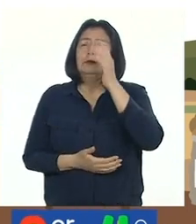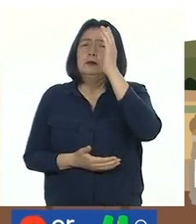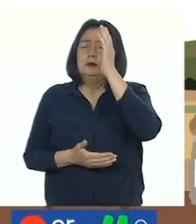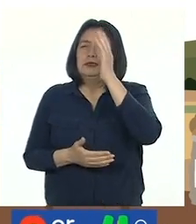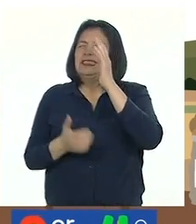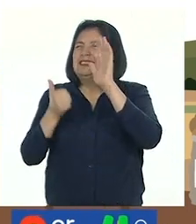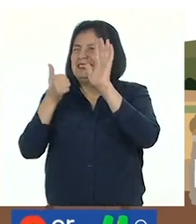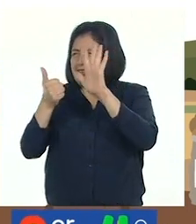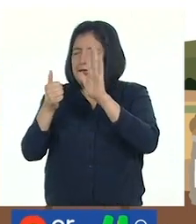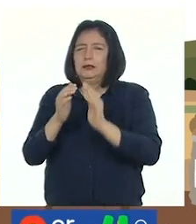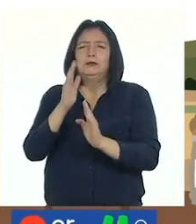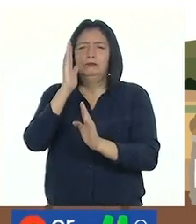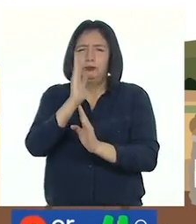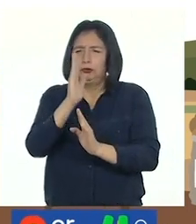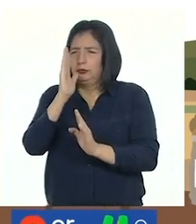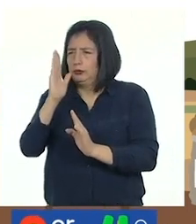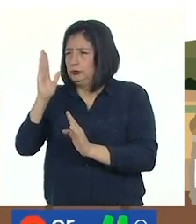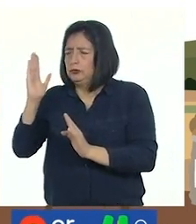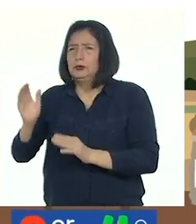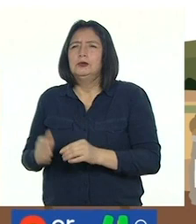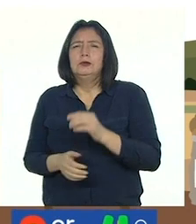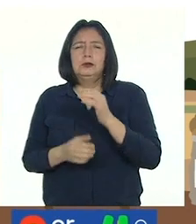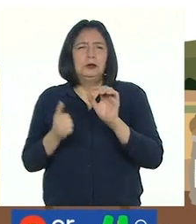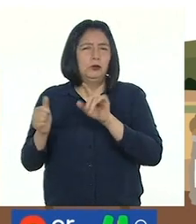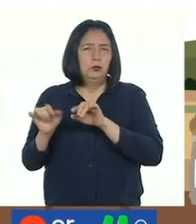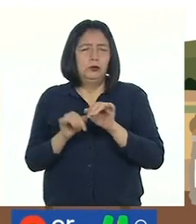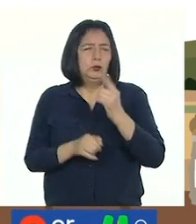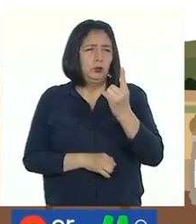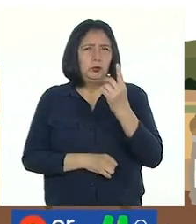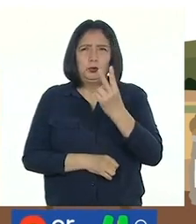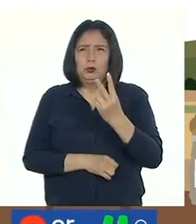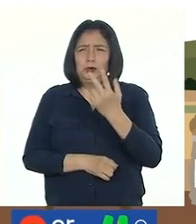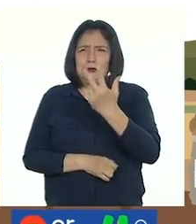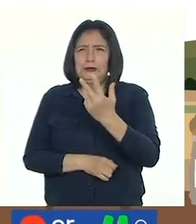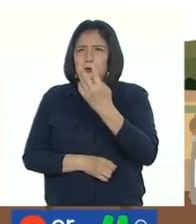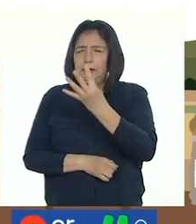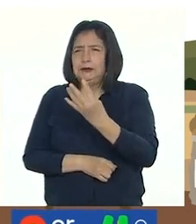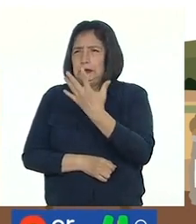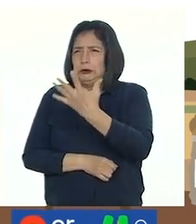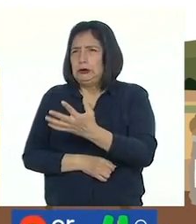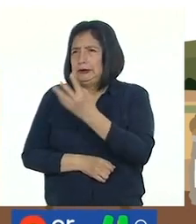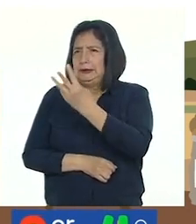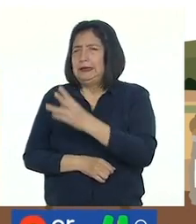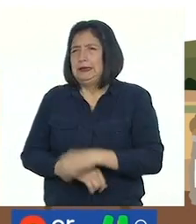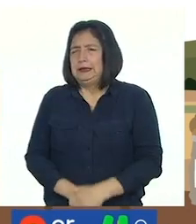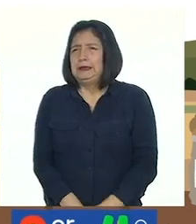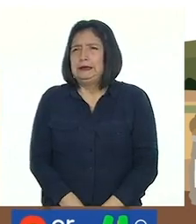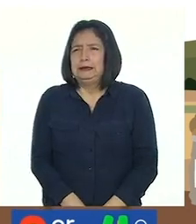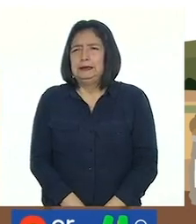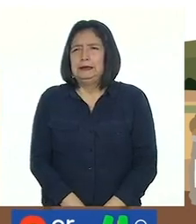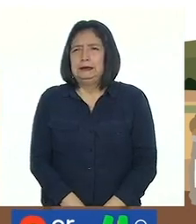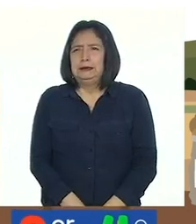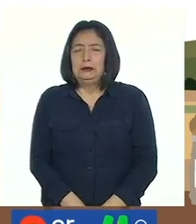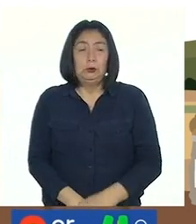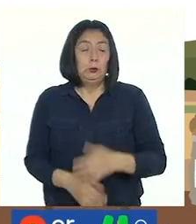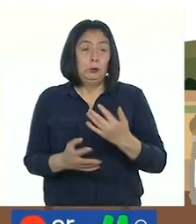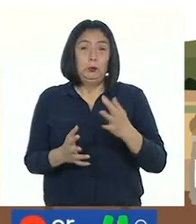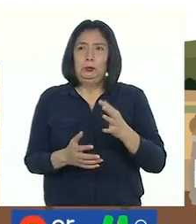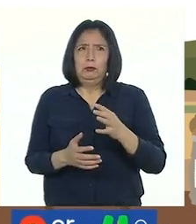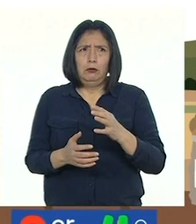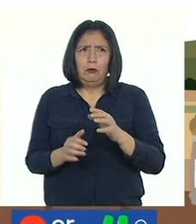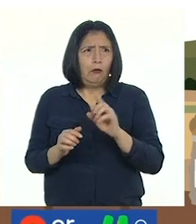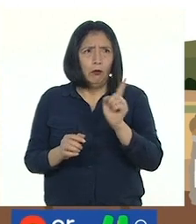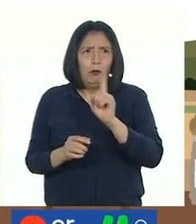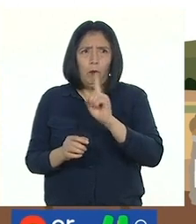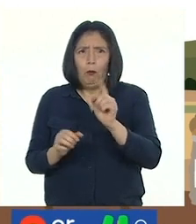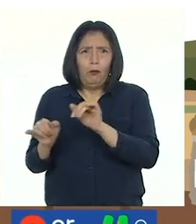dividir en 6 partes iguales. 1, 2, 3, 4, 5 y 6. ¡Uy! ¡Pero no